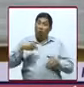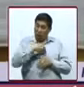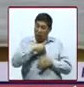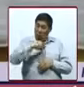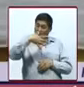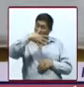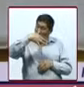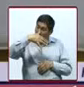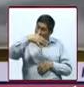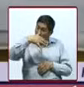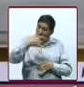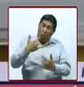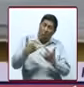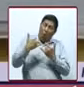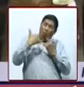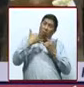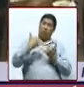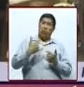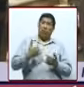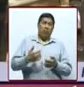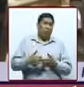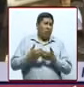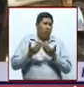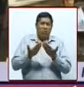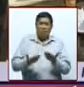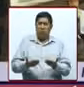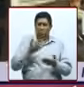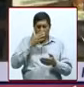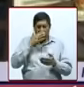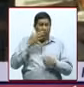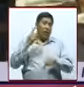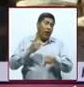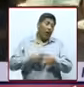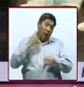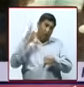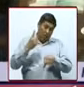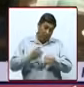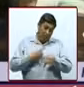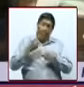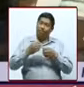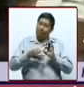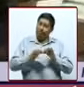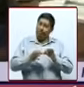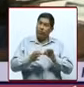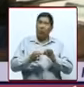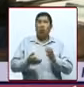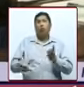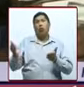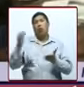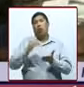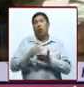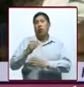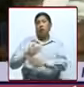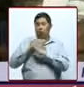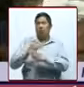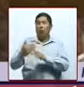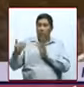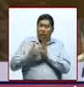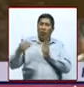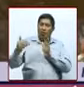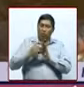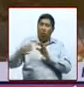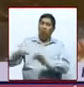siendo burla ante ustedes, ante el pueblo boliviano, de que las veces que hemos convocado y no hemos podido proseguir el proceso.